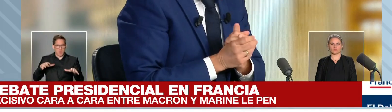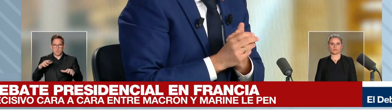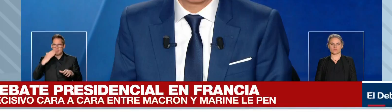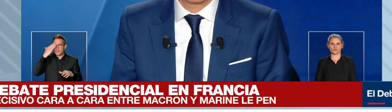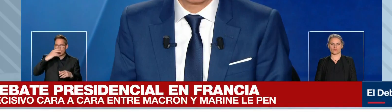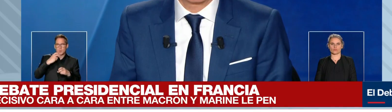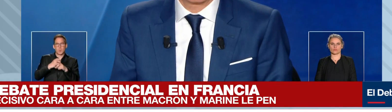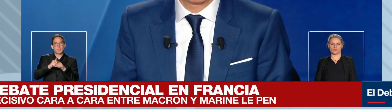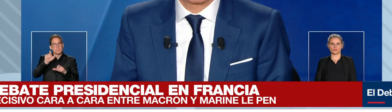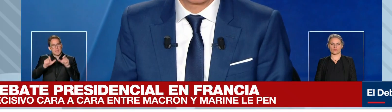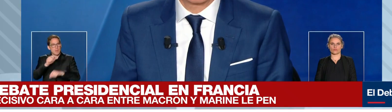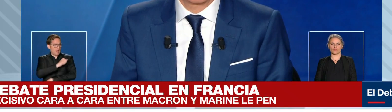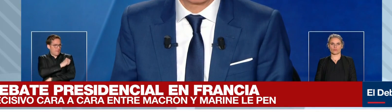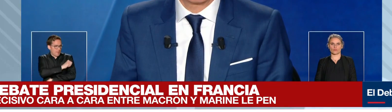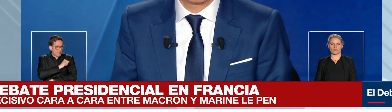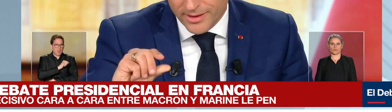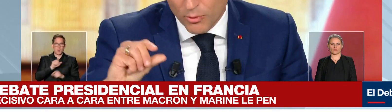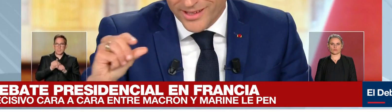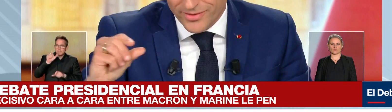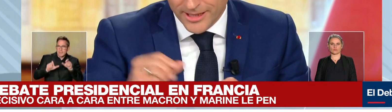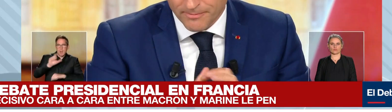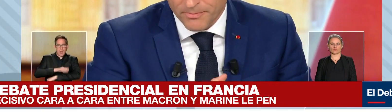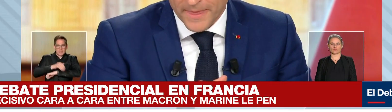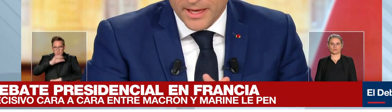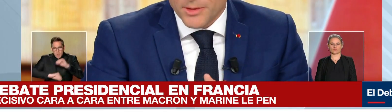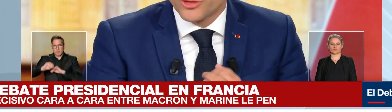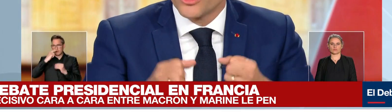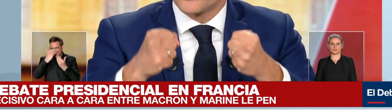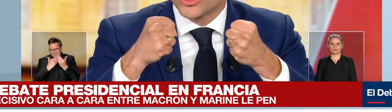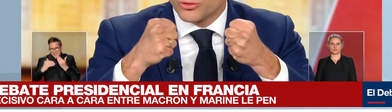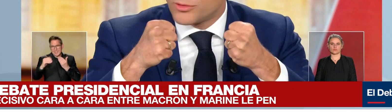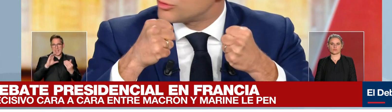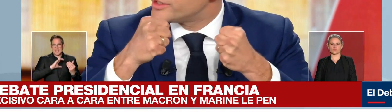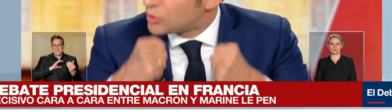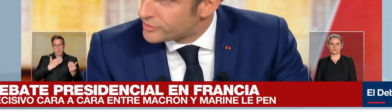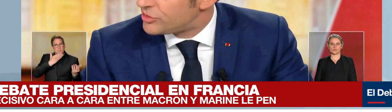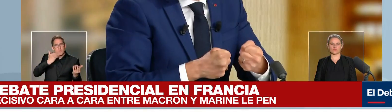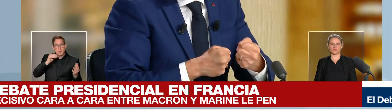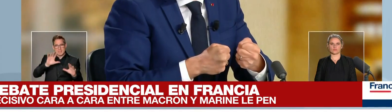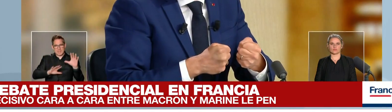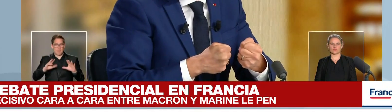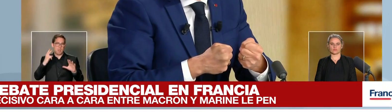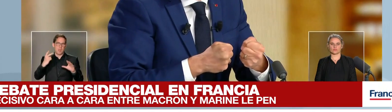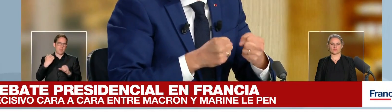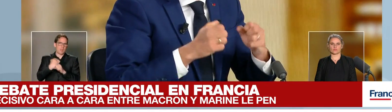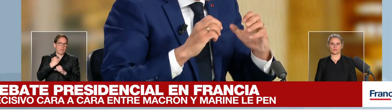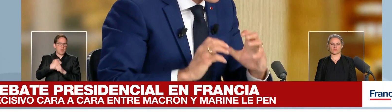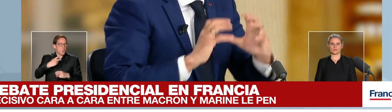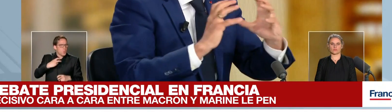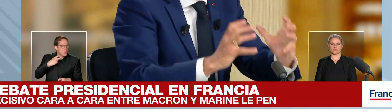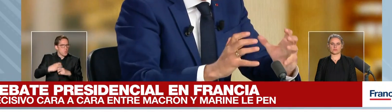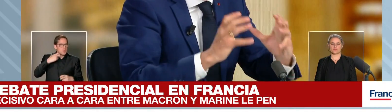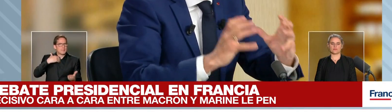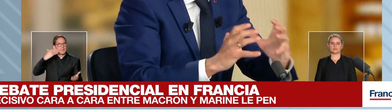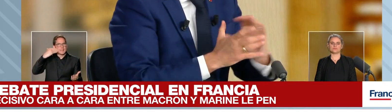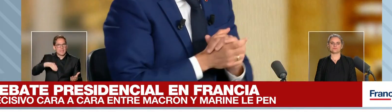a comenzar a mejorar las cosas para los enfermeros, para los ayudantes y los auxiliares en los próximos meses, pero sé que son son las condiciones de trabajo que son